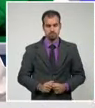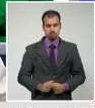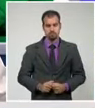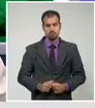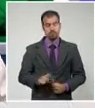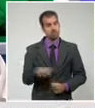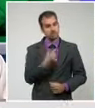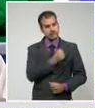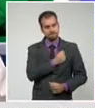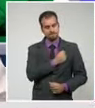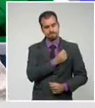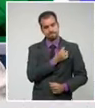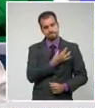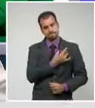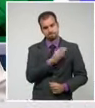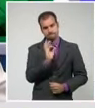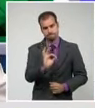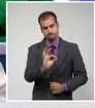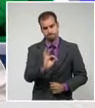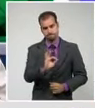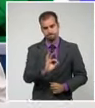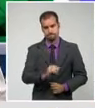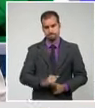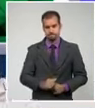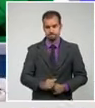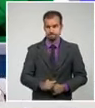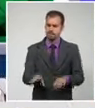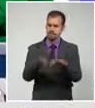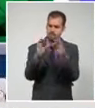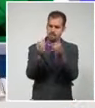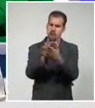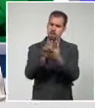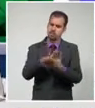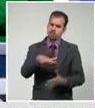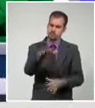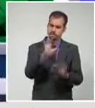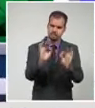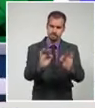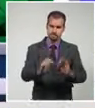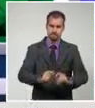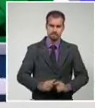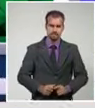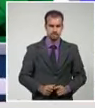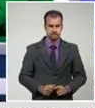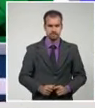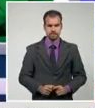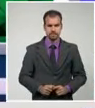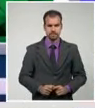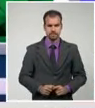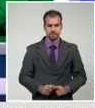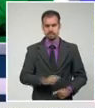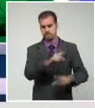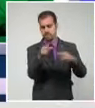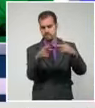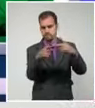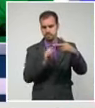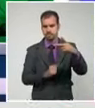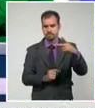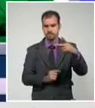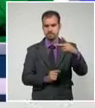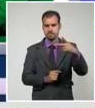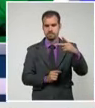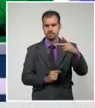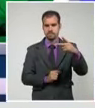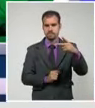este fallecimiento y damos las condolencias a sus familiares y amistades. Fallece también un